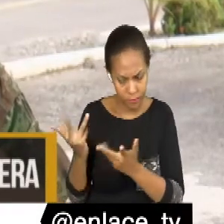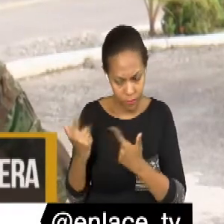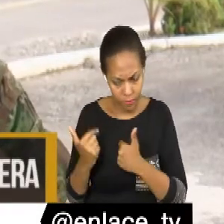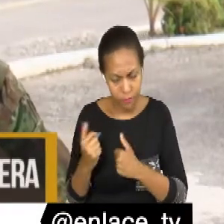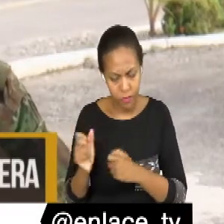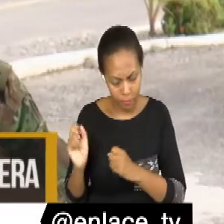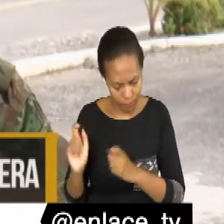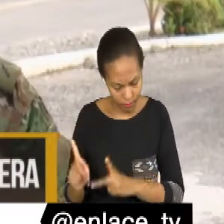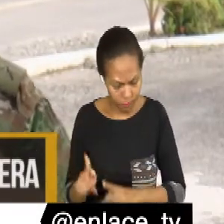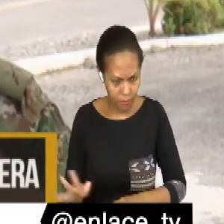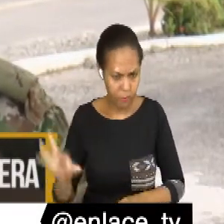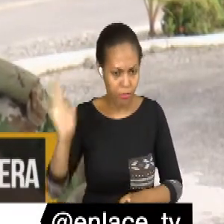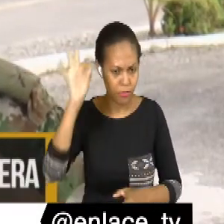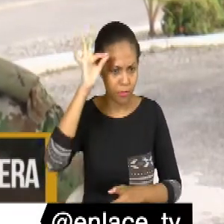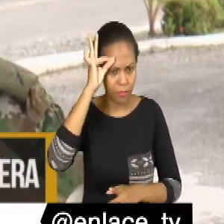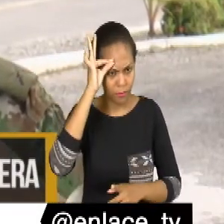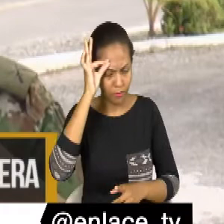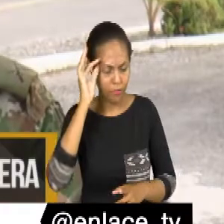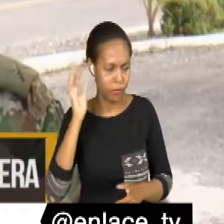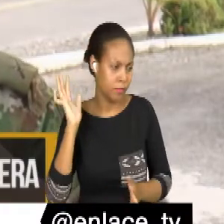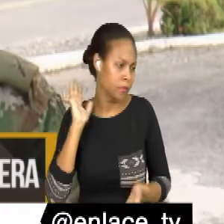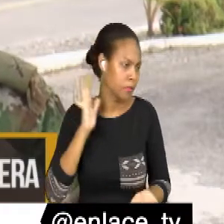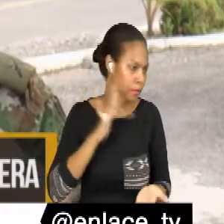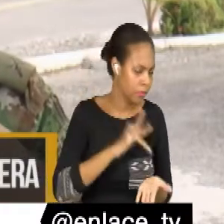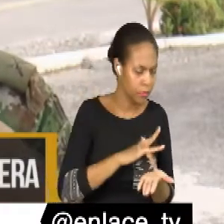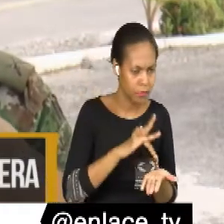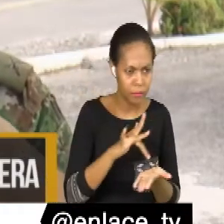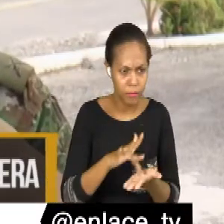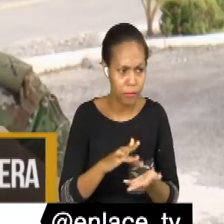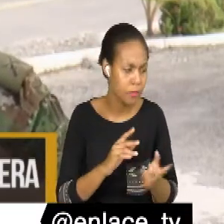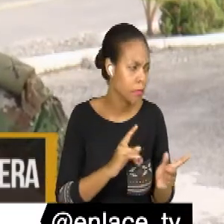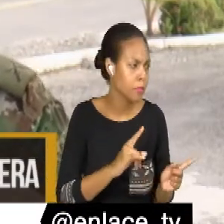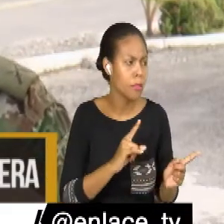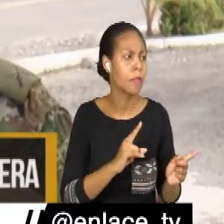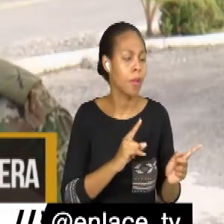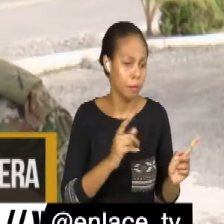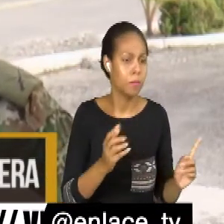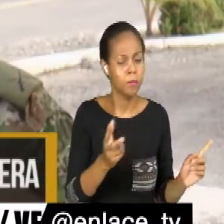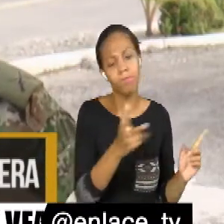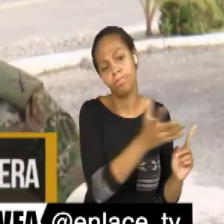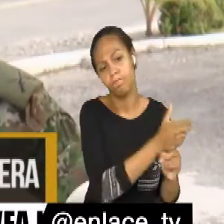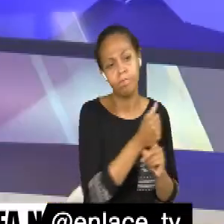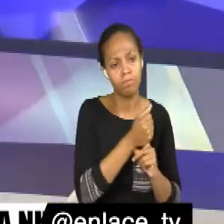cómo contrarrestar esta situación y pues hay veces que se puede, hay veces que no se puede.